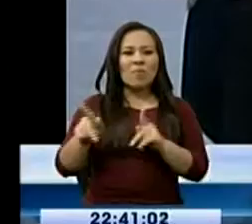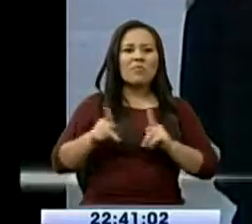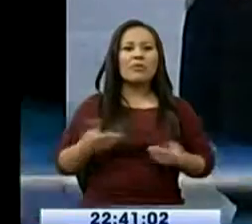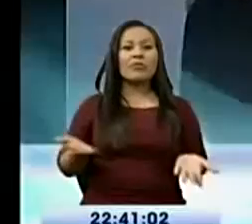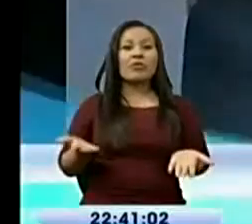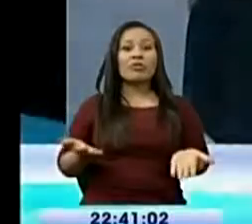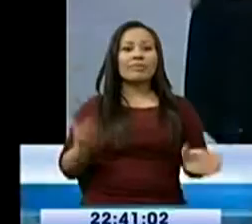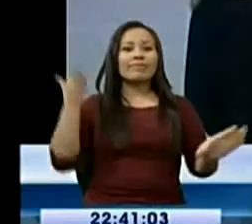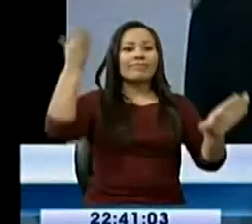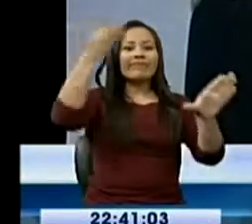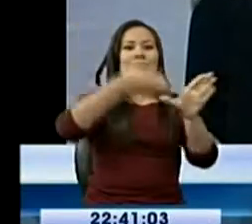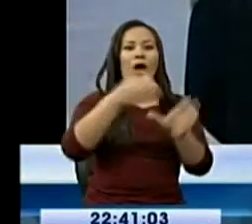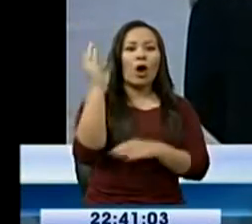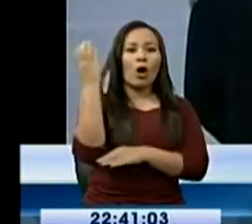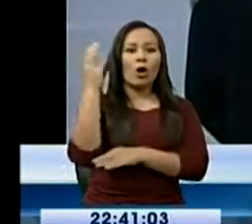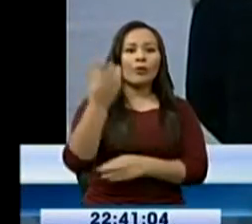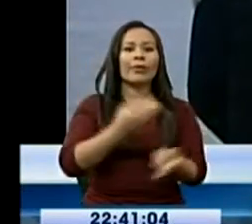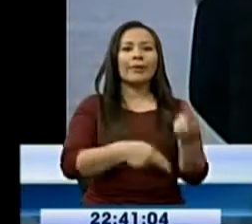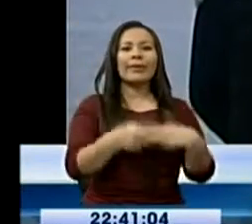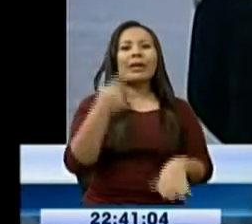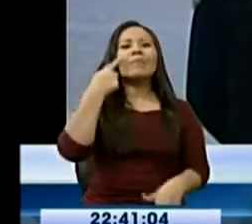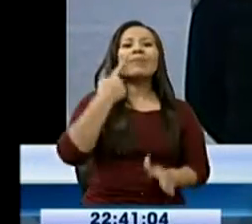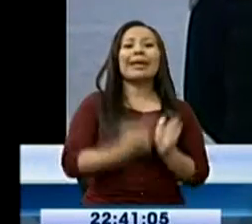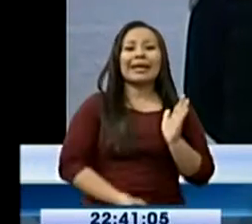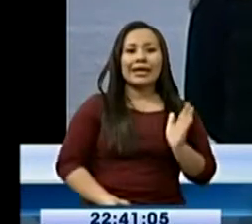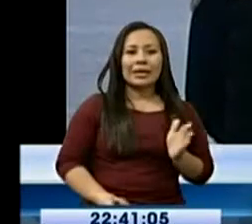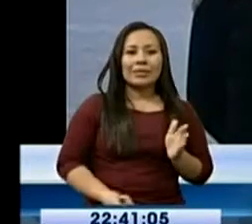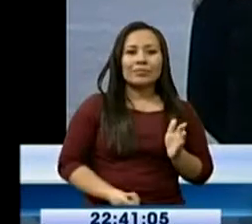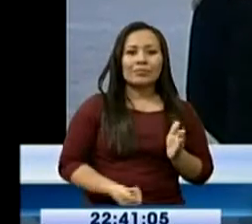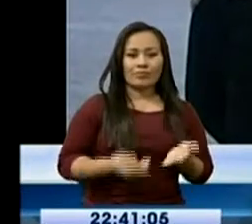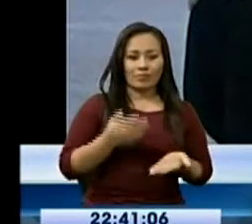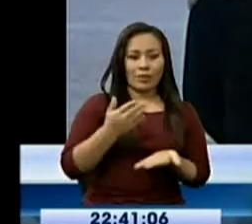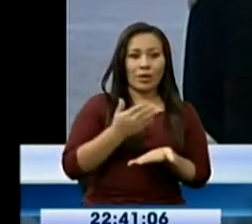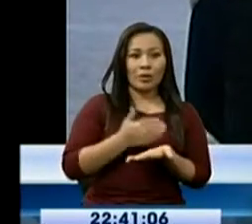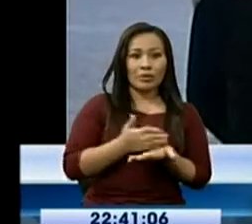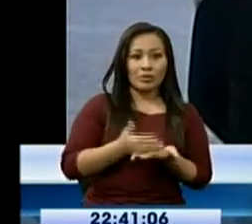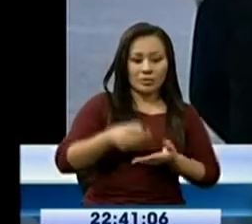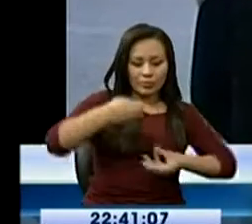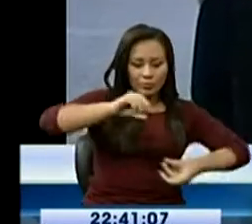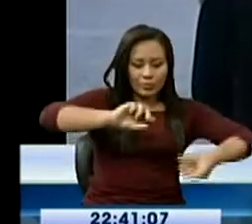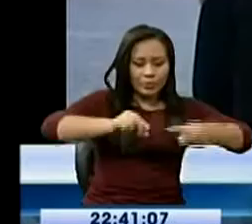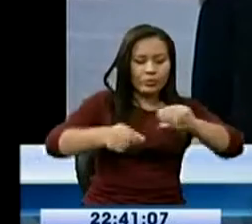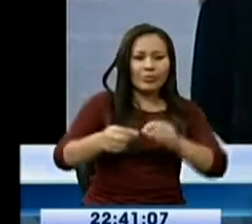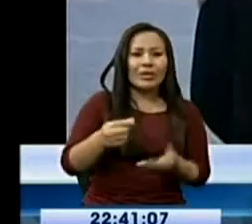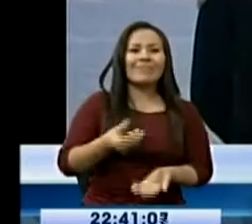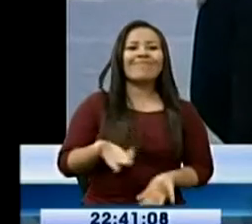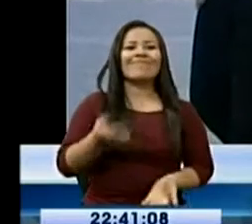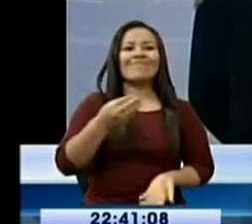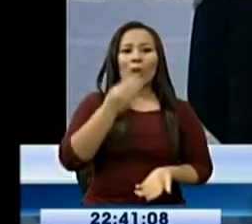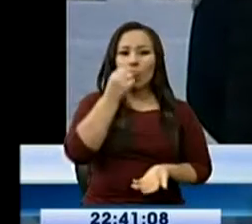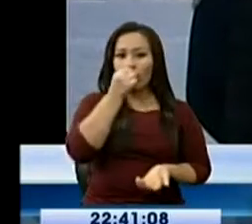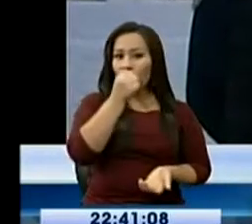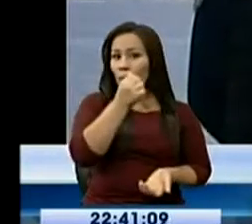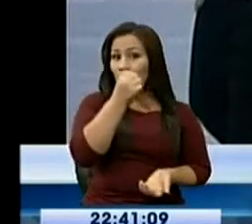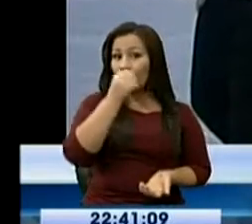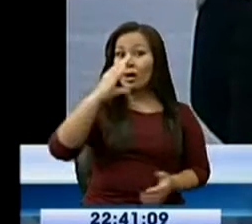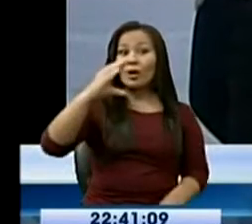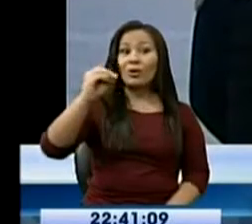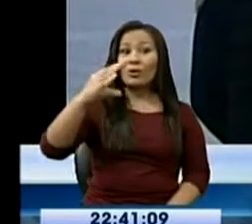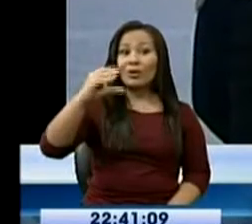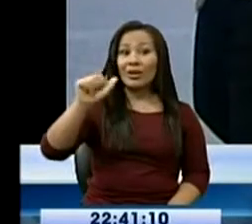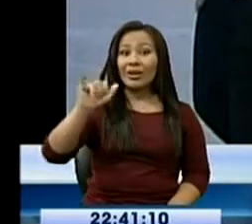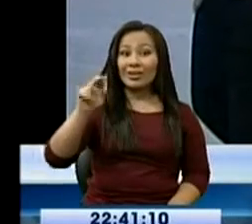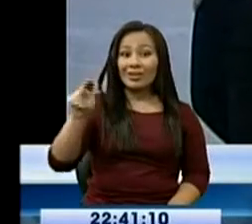y muy probablemente iba a ser empleado, ya sea como precursor químico para la elaboración de pasta de coca o como combustible